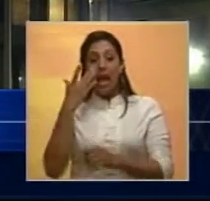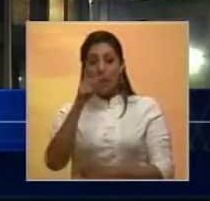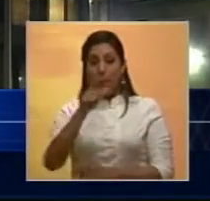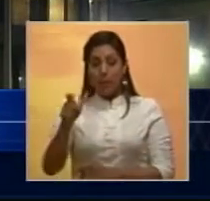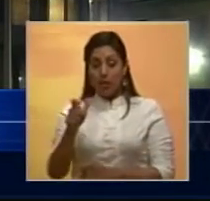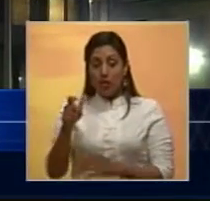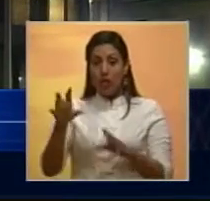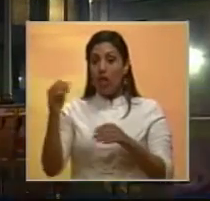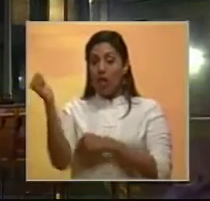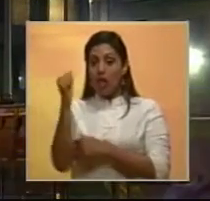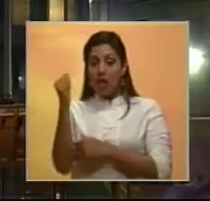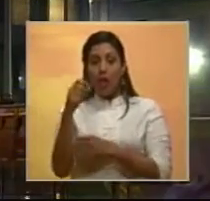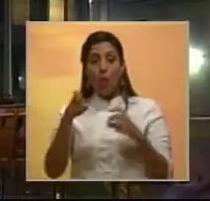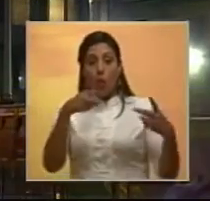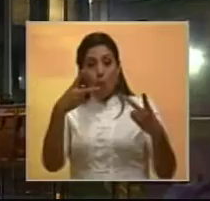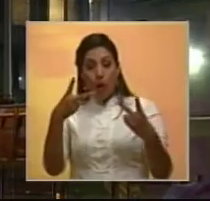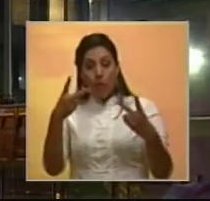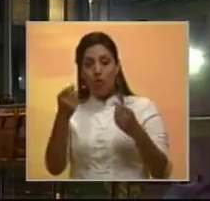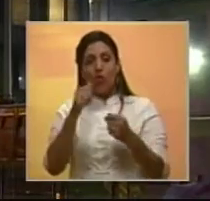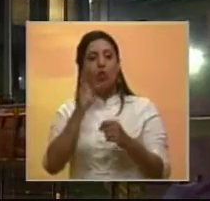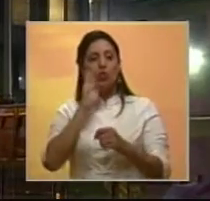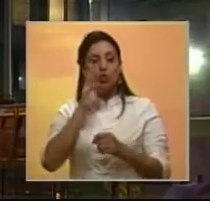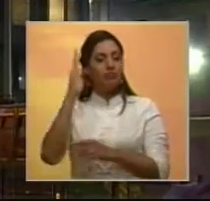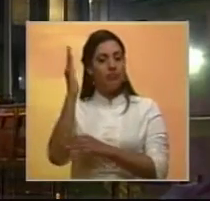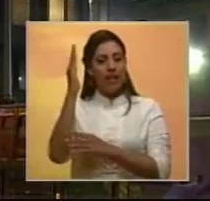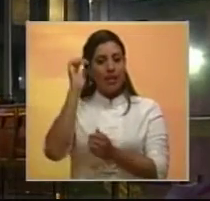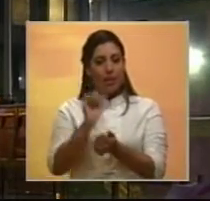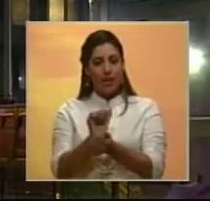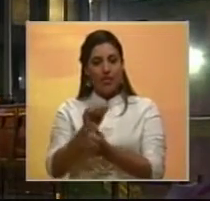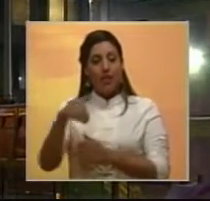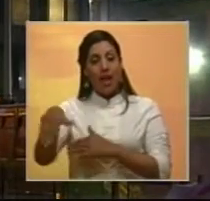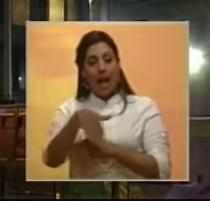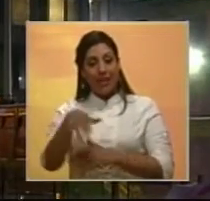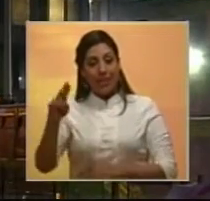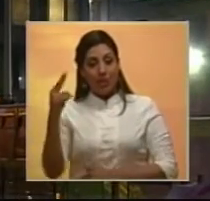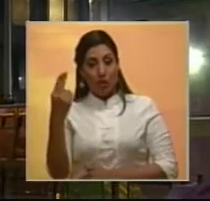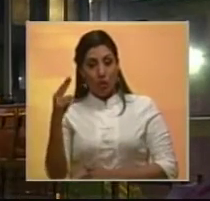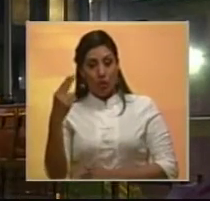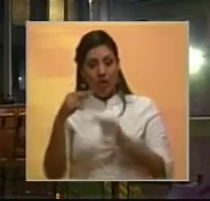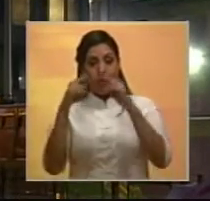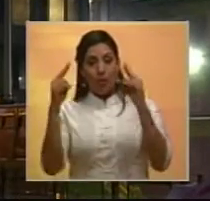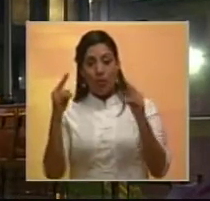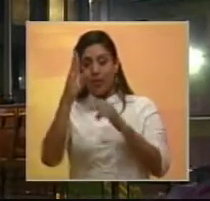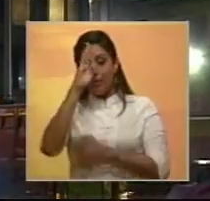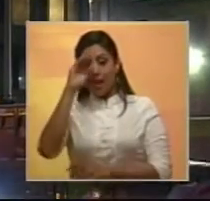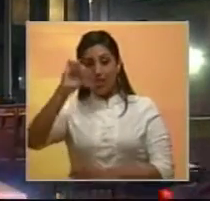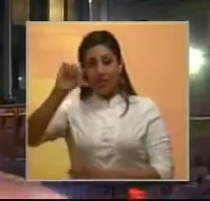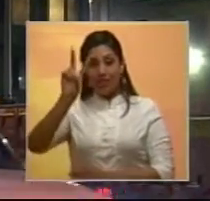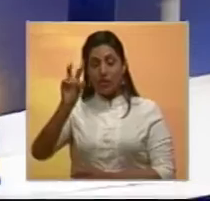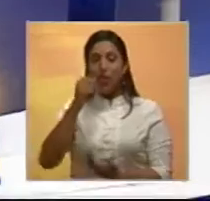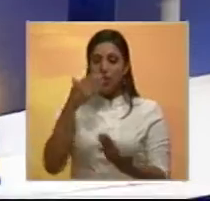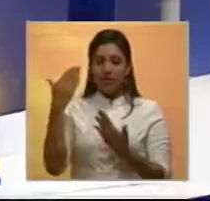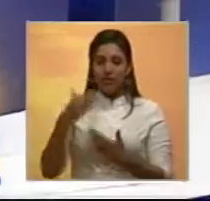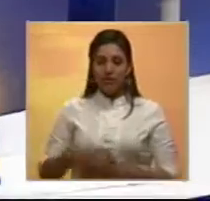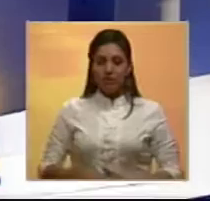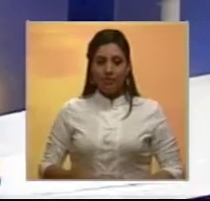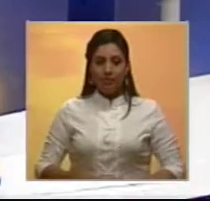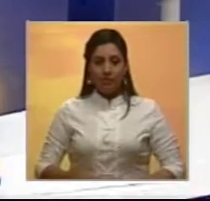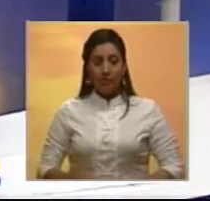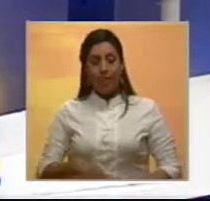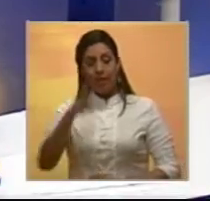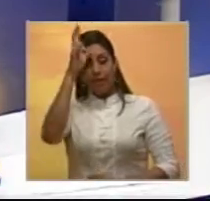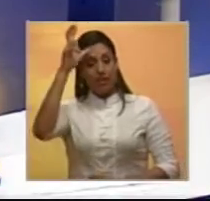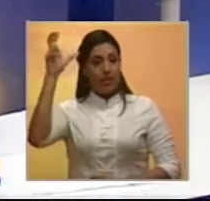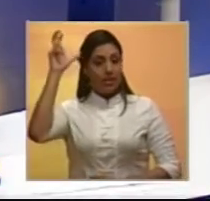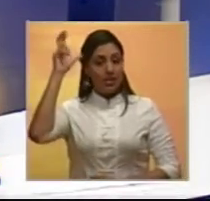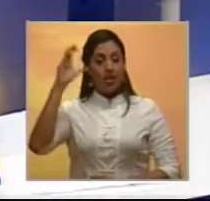para los que atenten contra el nuevo cono monetario. Desde la avenida Urdaneta, Rafael Aníbal Camacho, Noticiero Venevisión. La canciller de